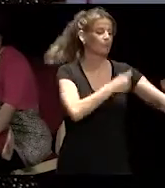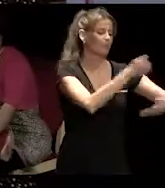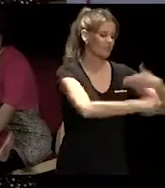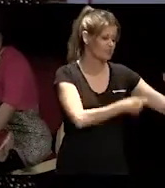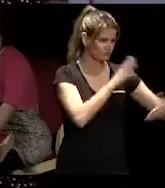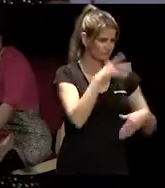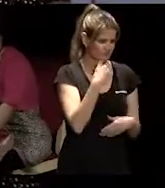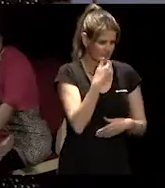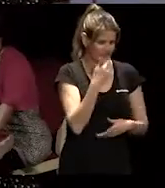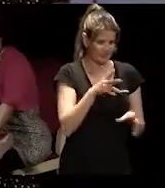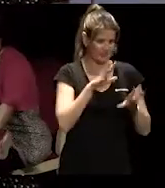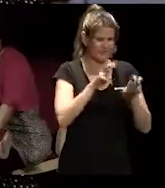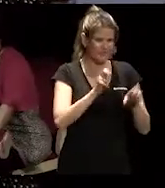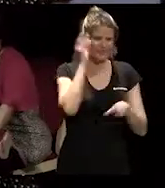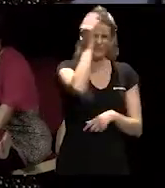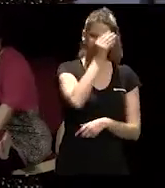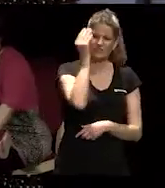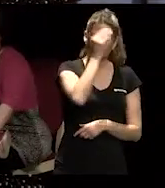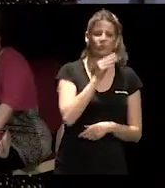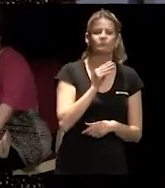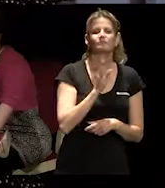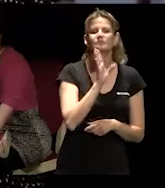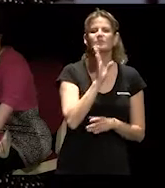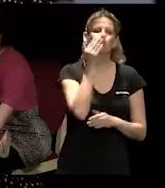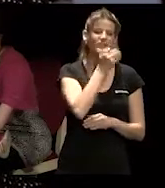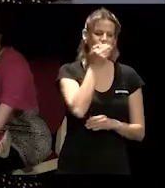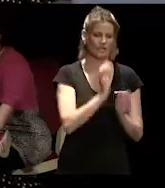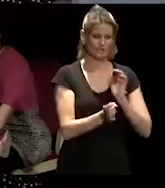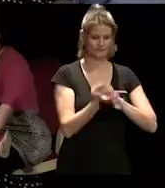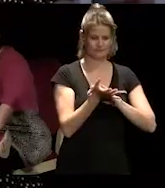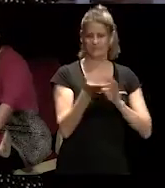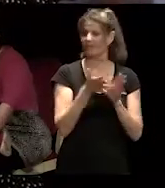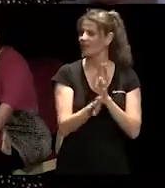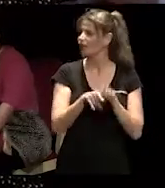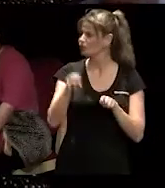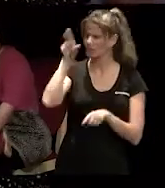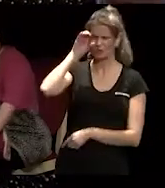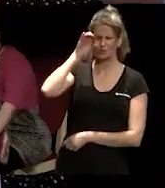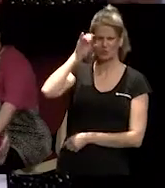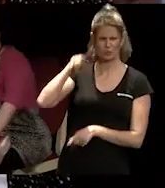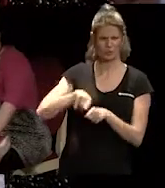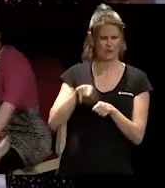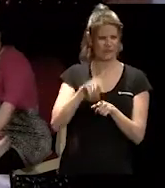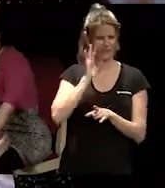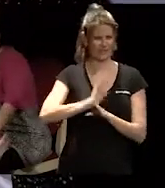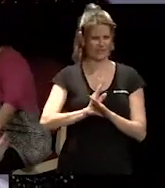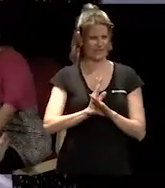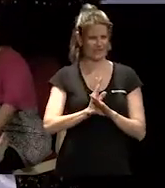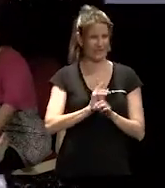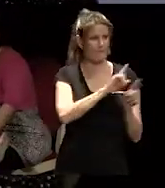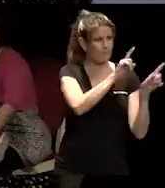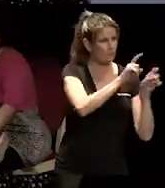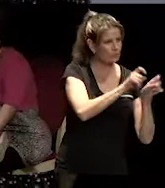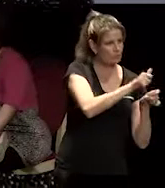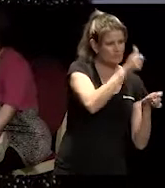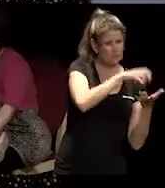decirlo, de autorreflexión del funcionamiento de la propia escuela. Con lo cual, cuando yo lo estaba escuchando, digo, vaya, si tenemos más preguntas que respuestas. O sea, que lo que venimos